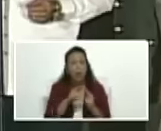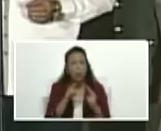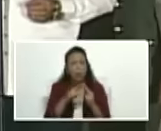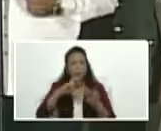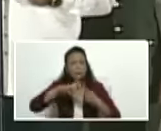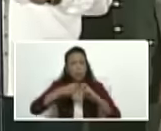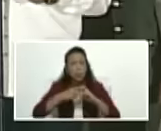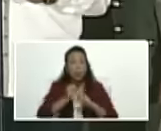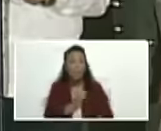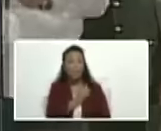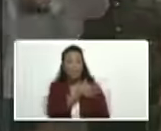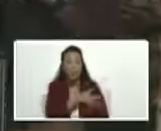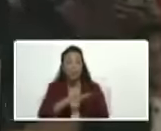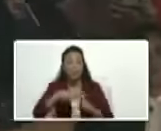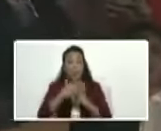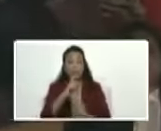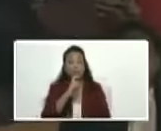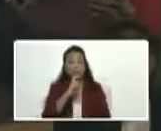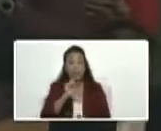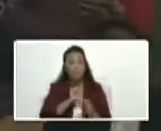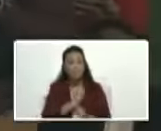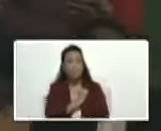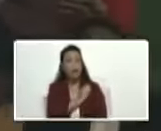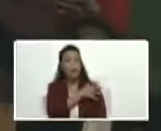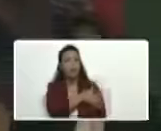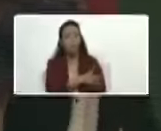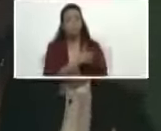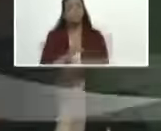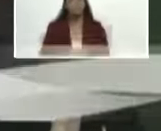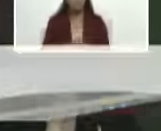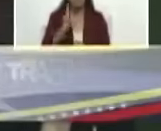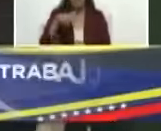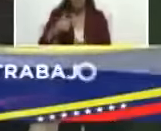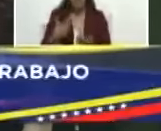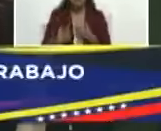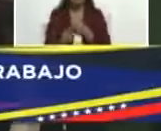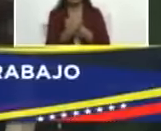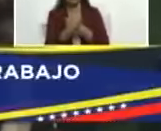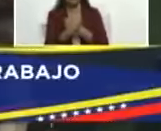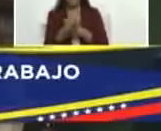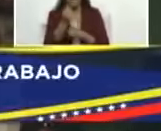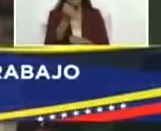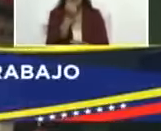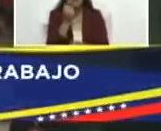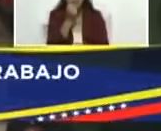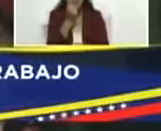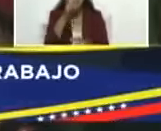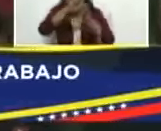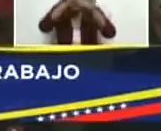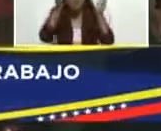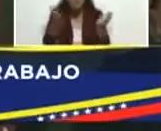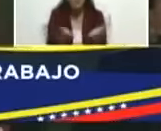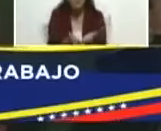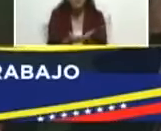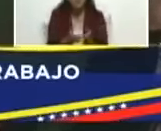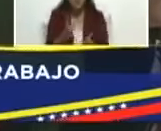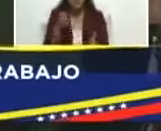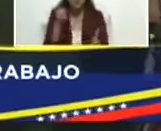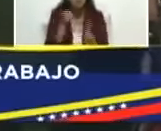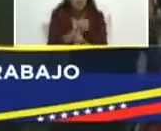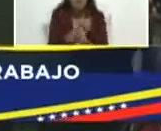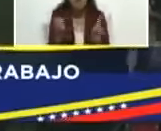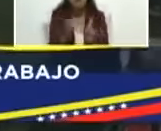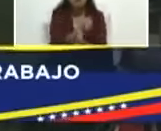conflicto de Palestina, todos los temas de las amenazas de violencia y de guerra que hay en el mundo y